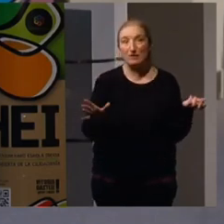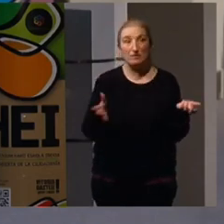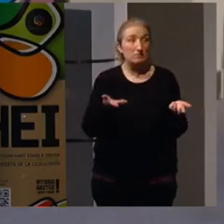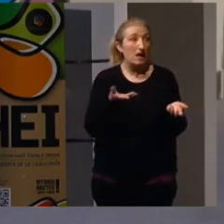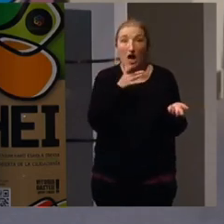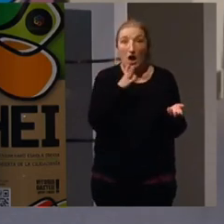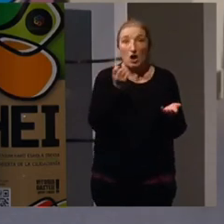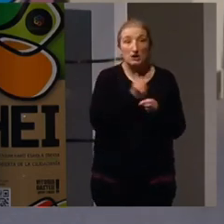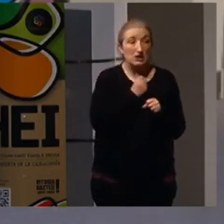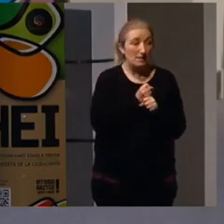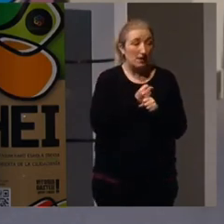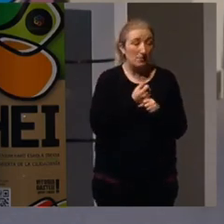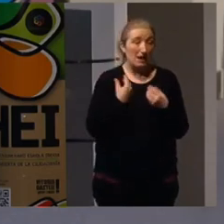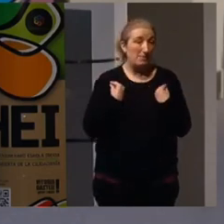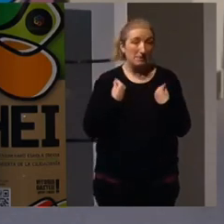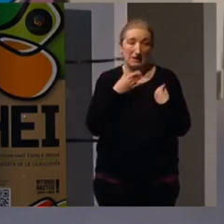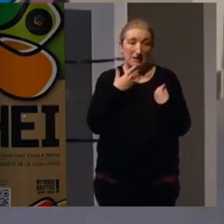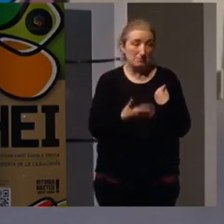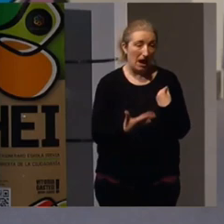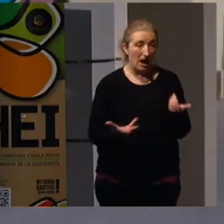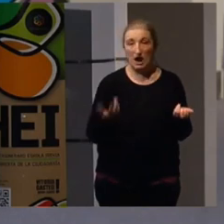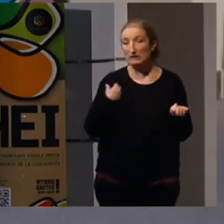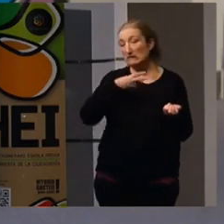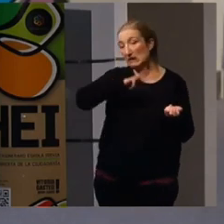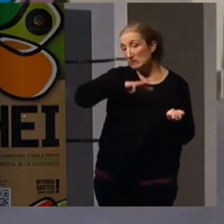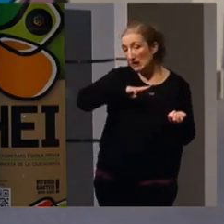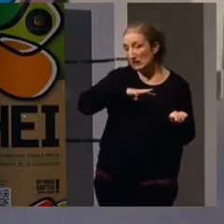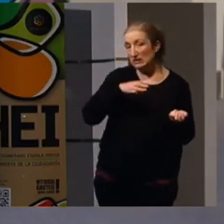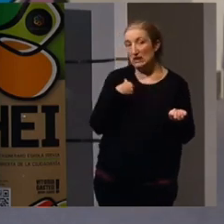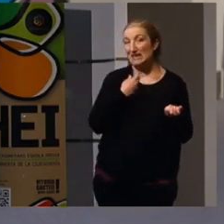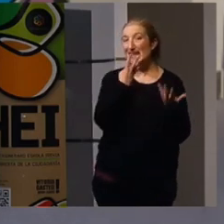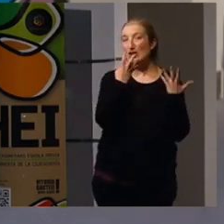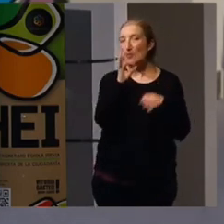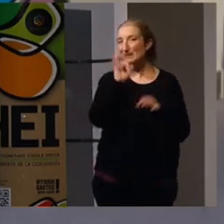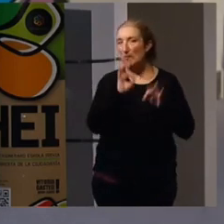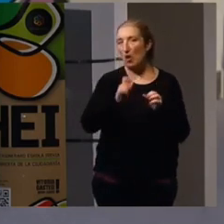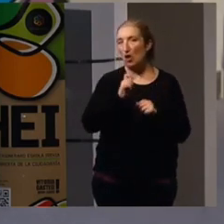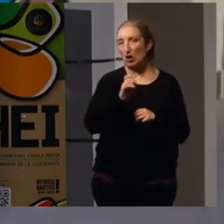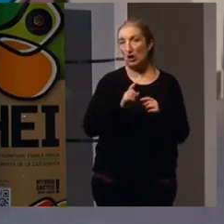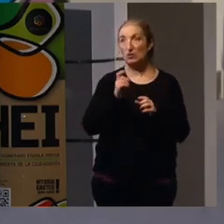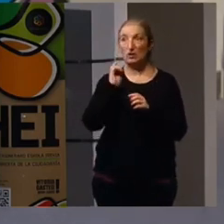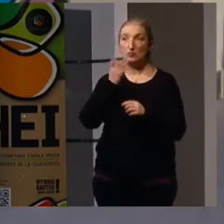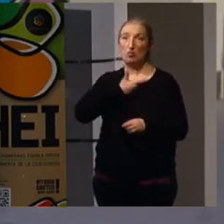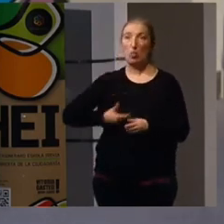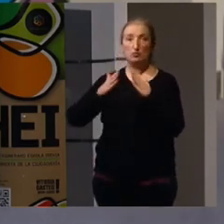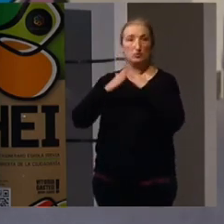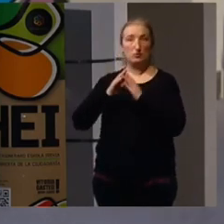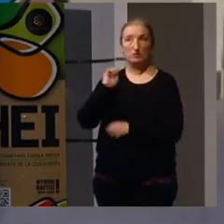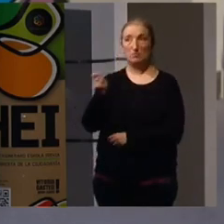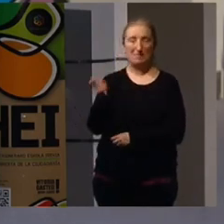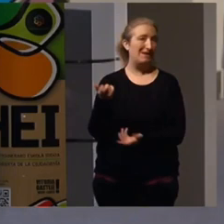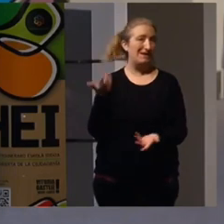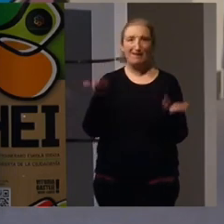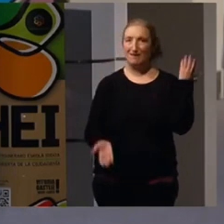lo que da es para subsistir malamente 3 meses y dándole el 90% de tu salario a tu casero. Que